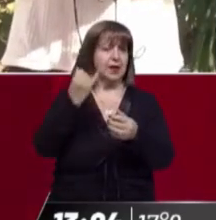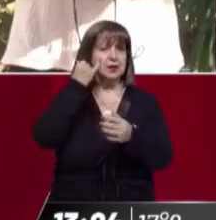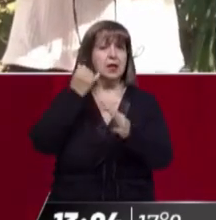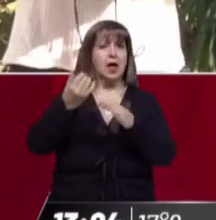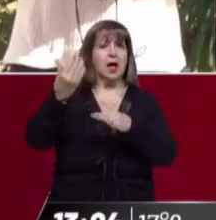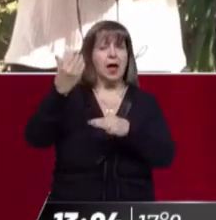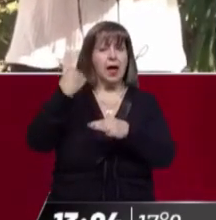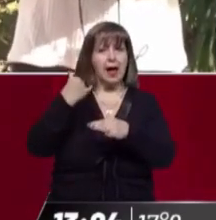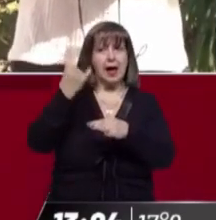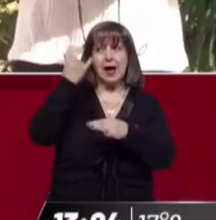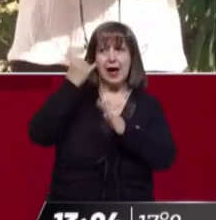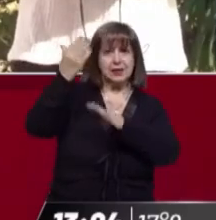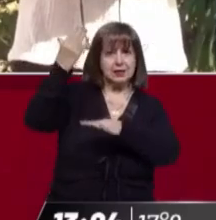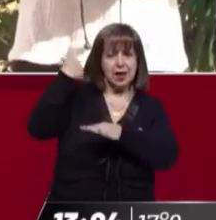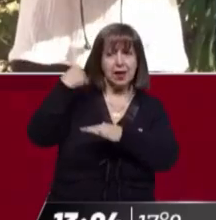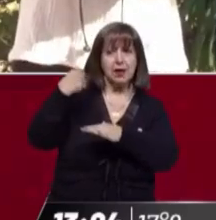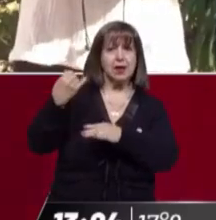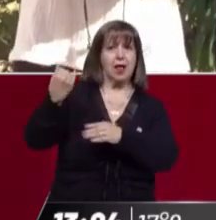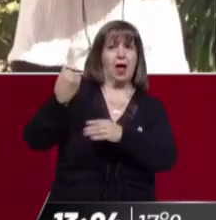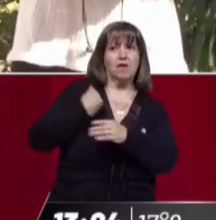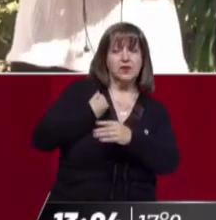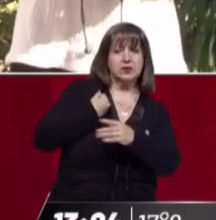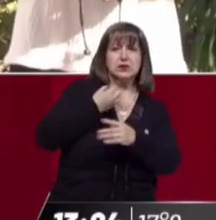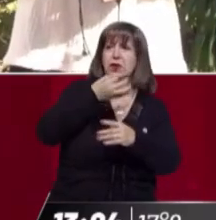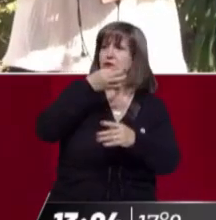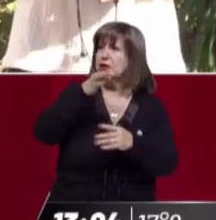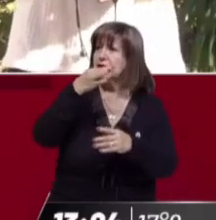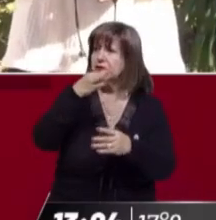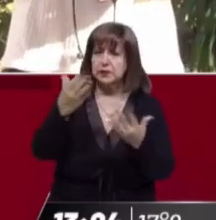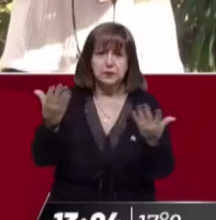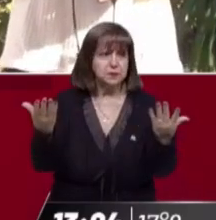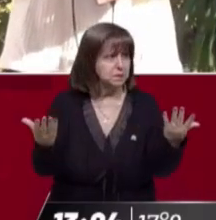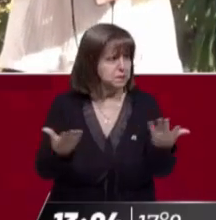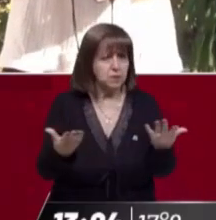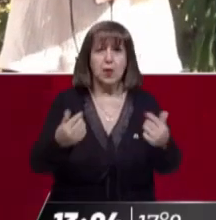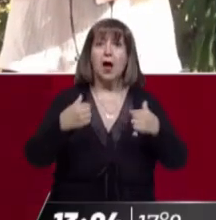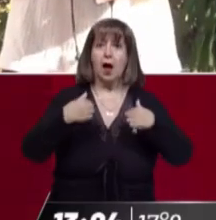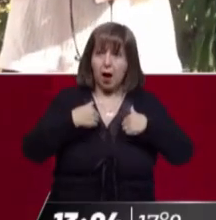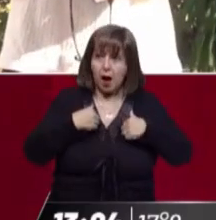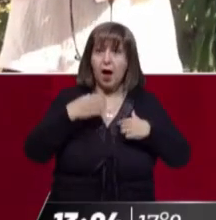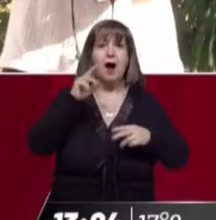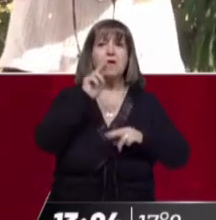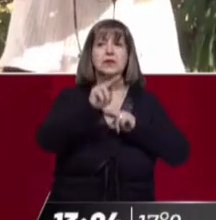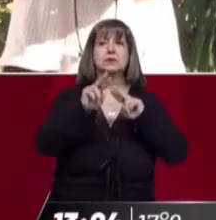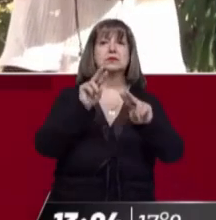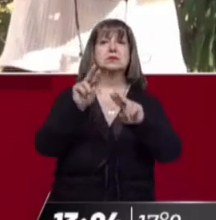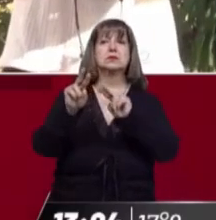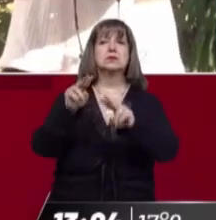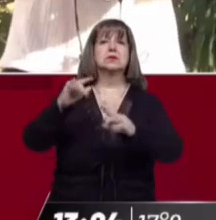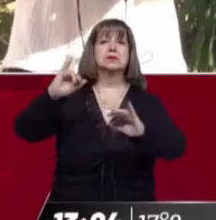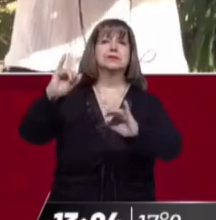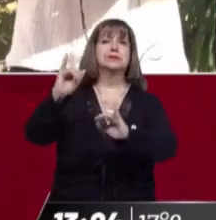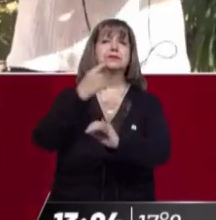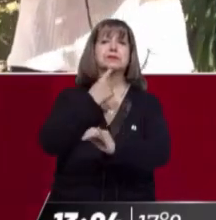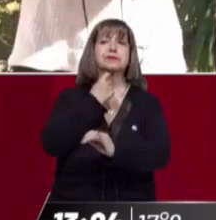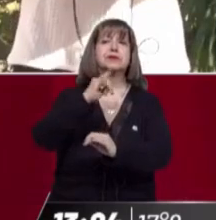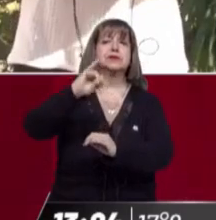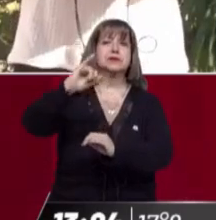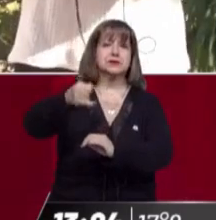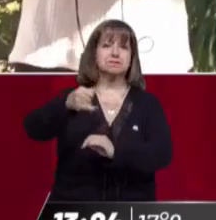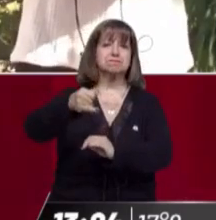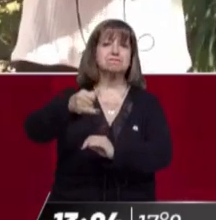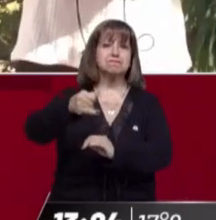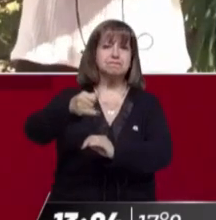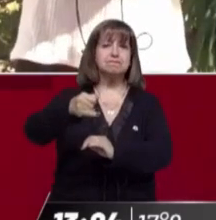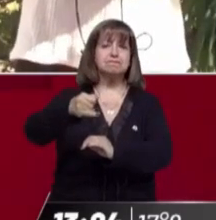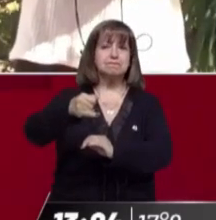arrancamos la investigación y Incluso en los merenderos pudimos ratificar que estaba ocurriendo esa situación en medio